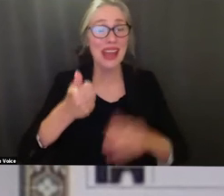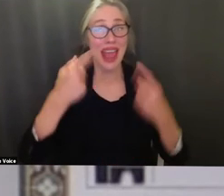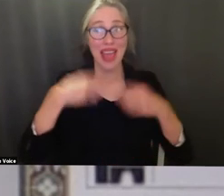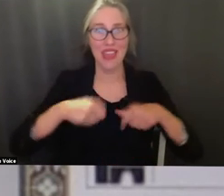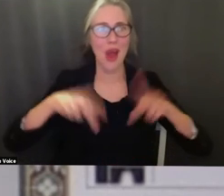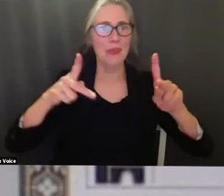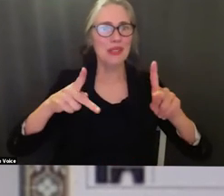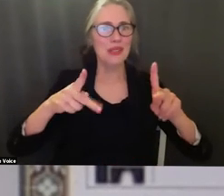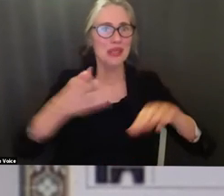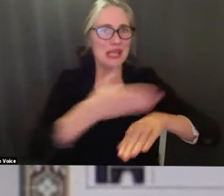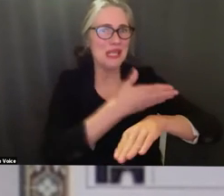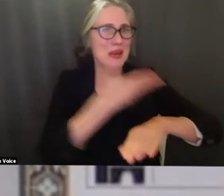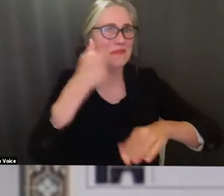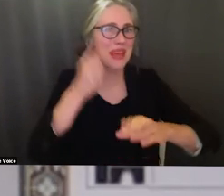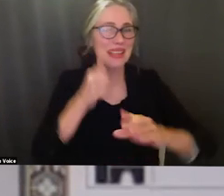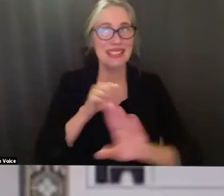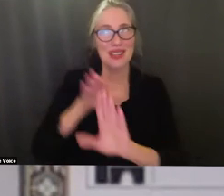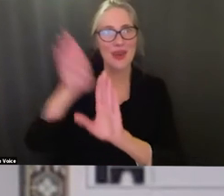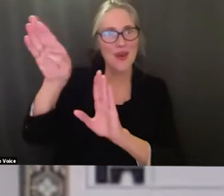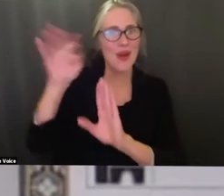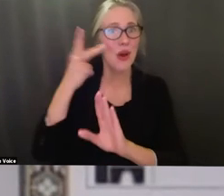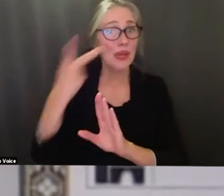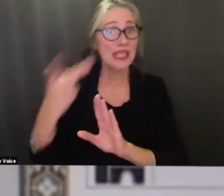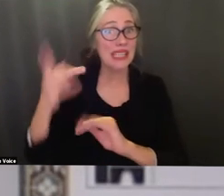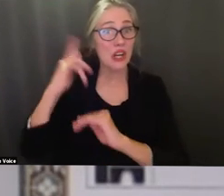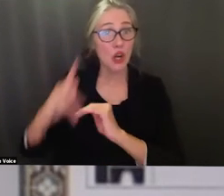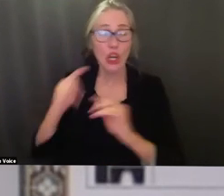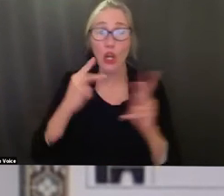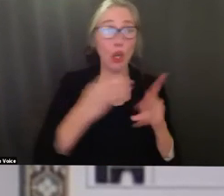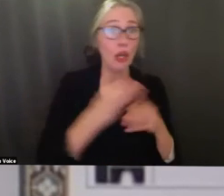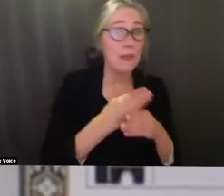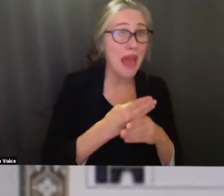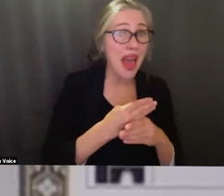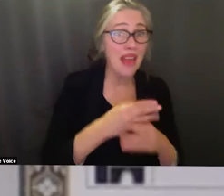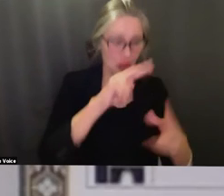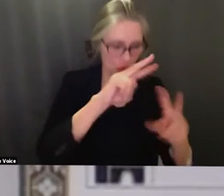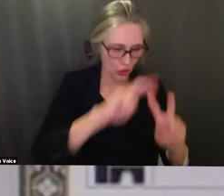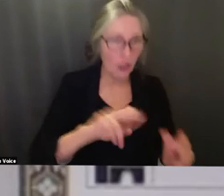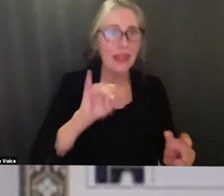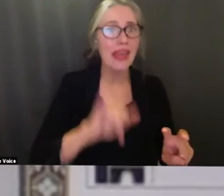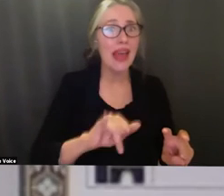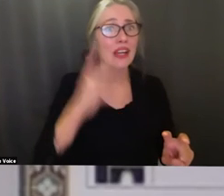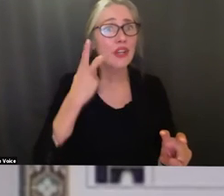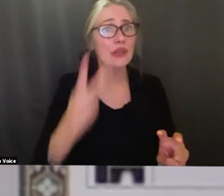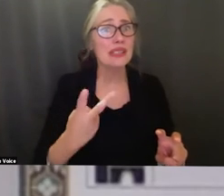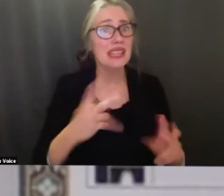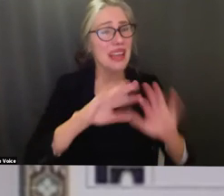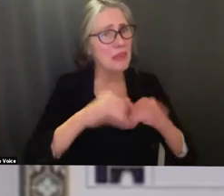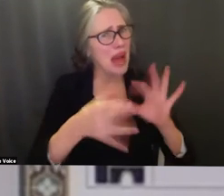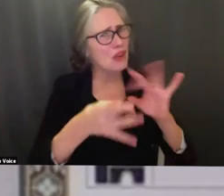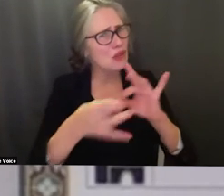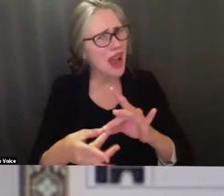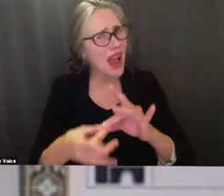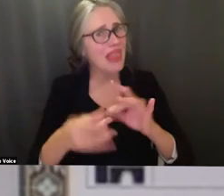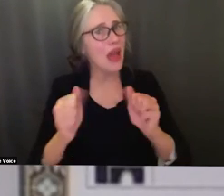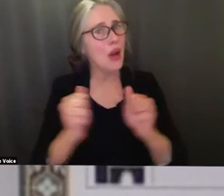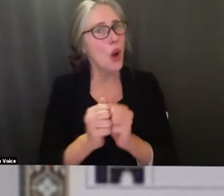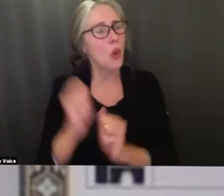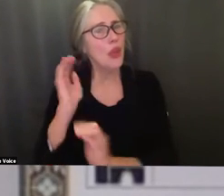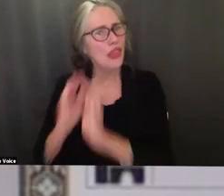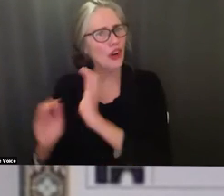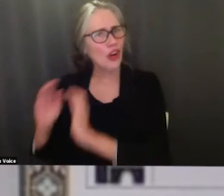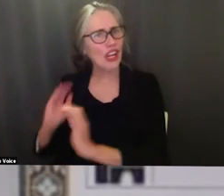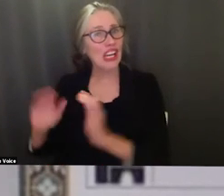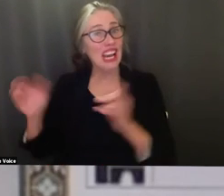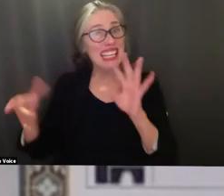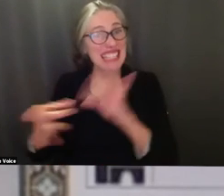estamos mirando. Podemos mirar las matemáticas y todas esas cosas y cómo enlazamos eso con el ELCAP.